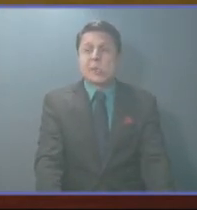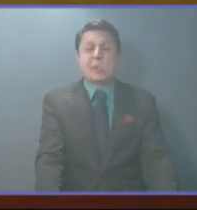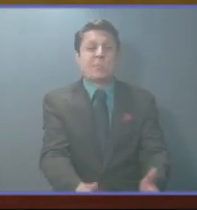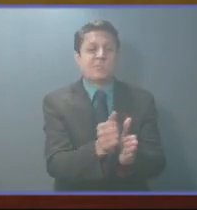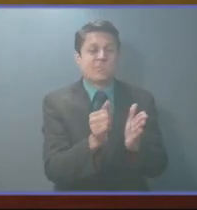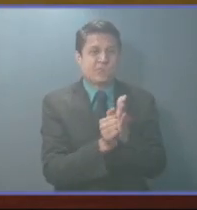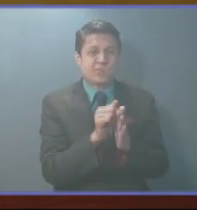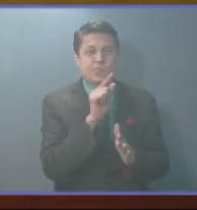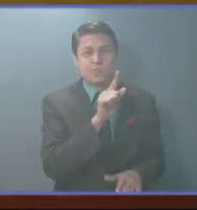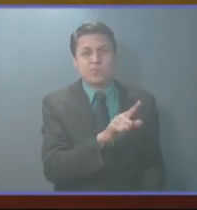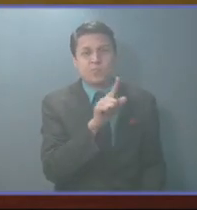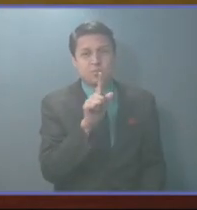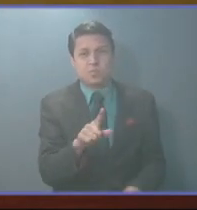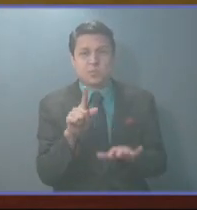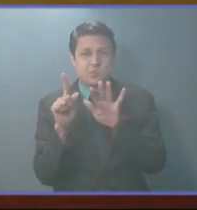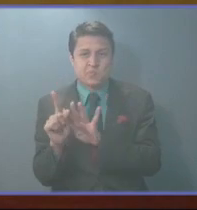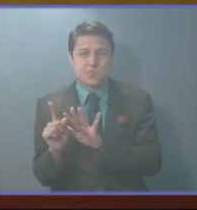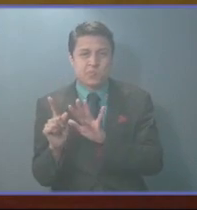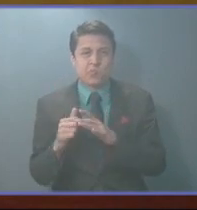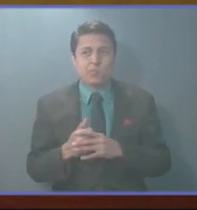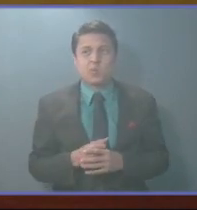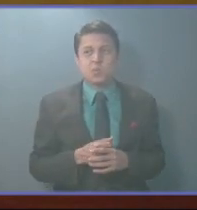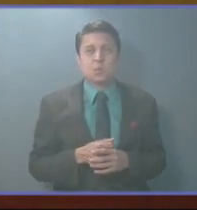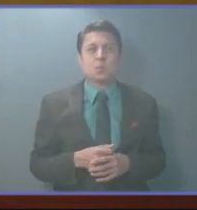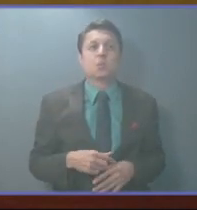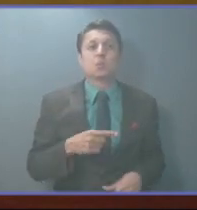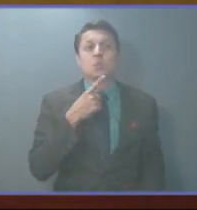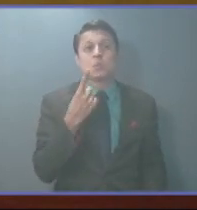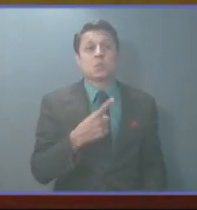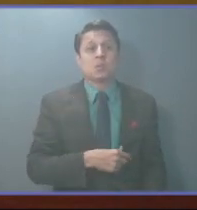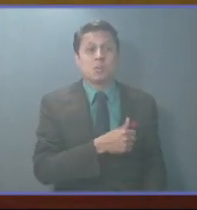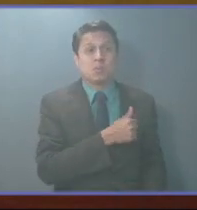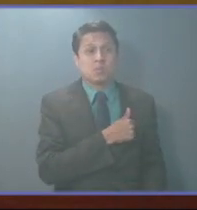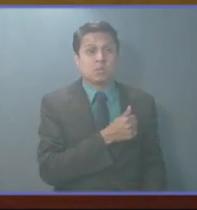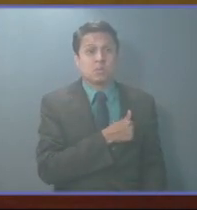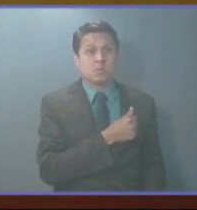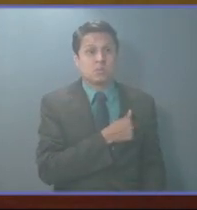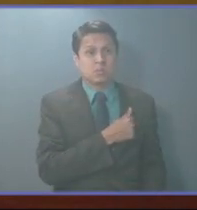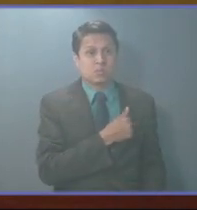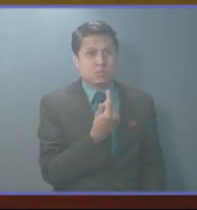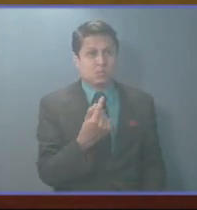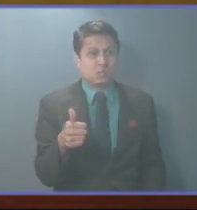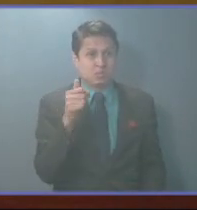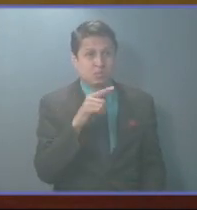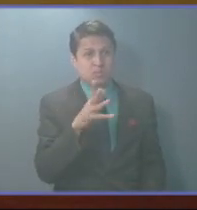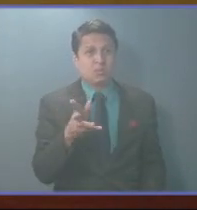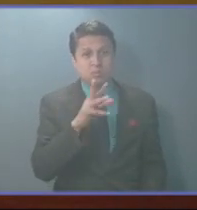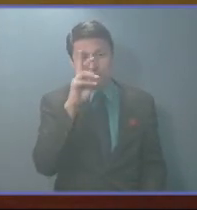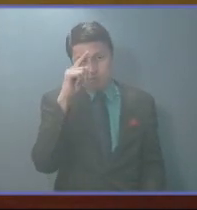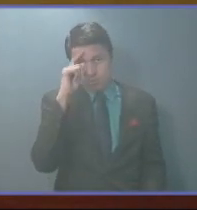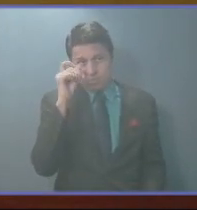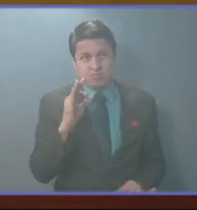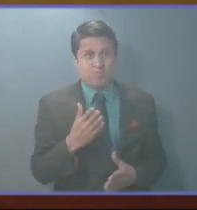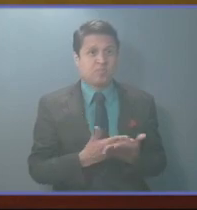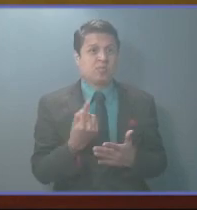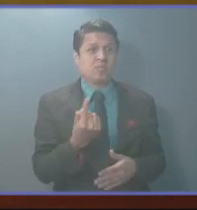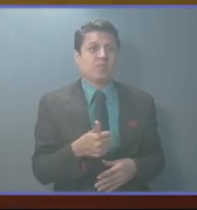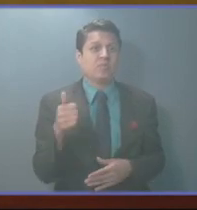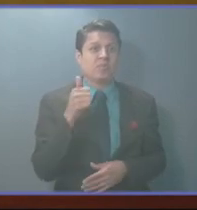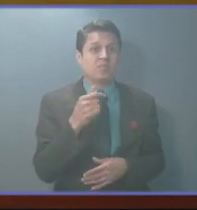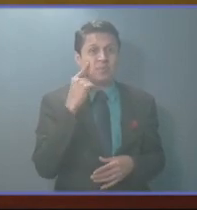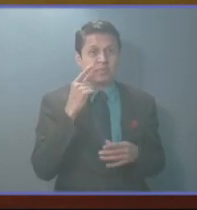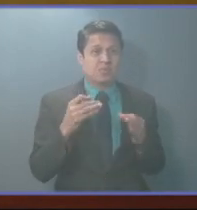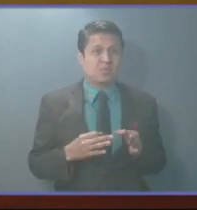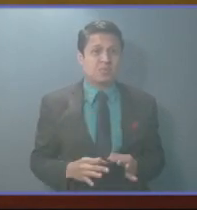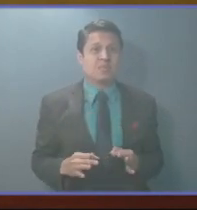Artículo 116. Obligatoriedad de los funcionarios de asistir a la interpelación. Los funcionarios